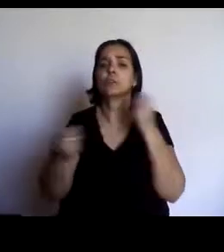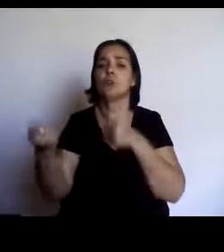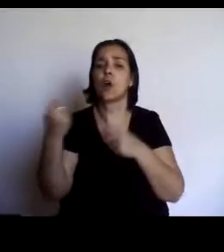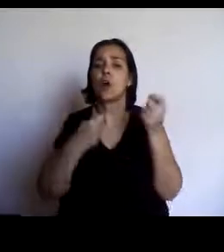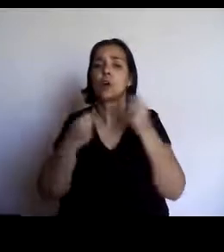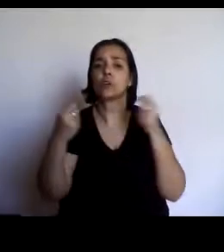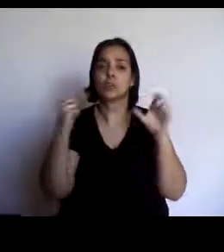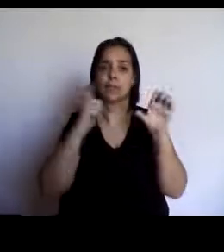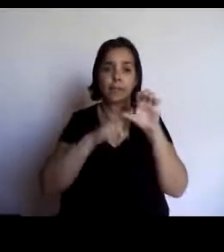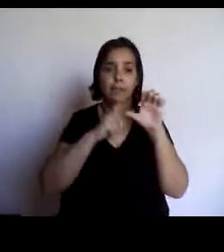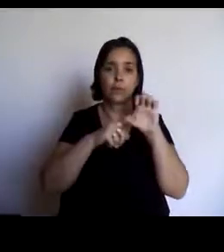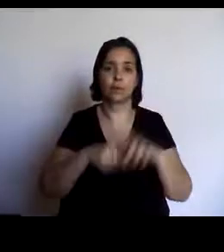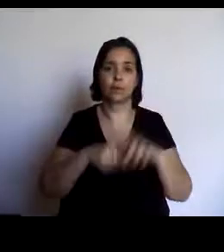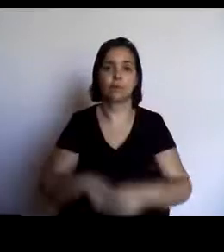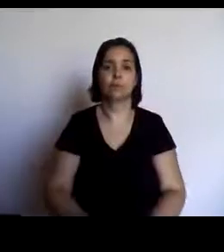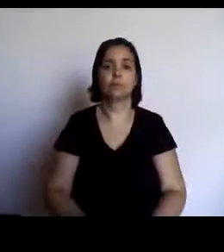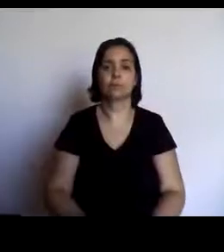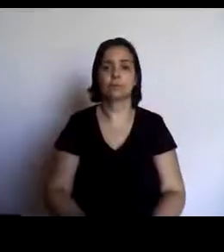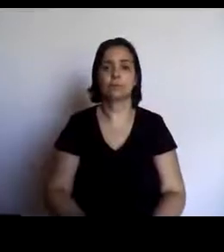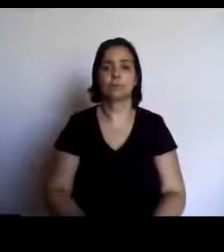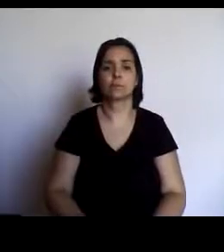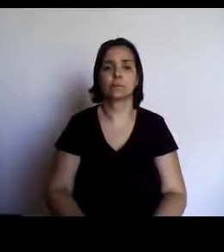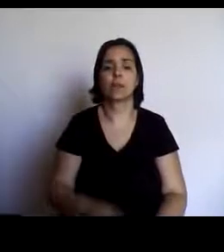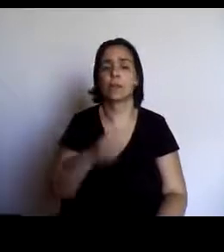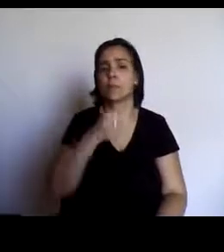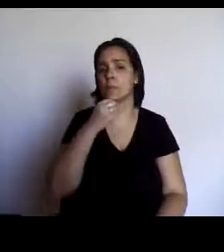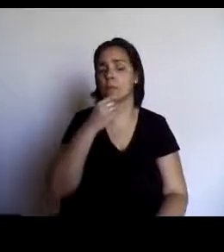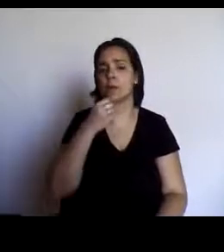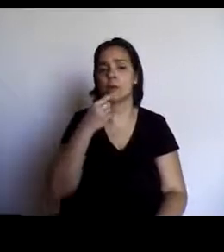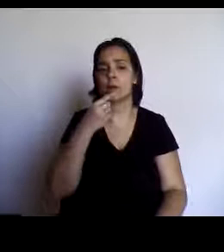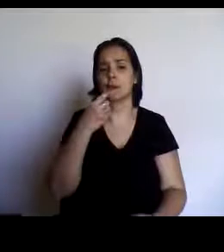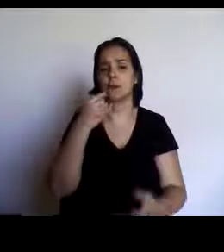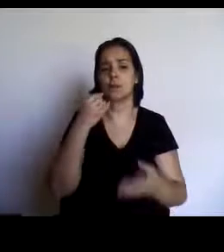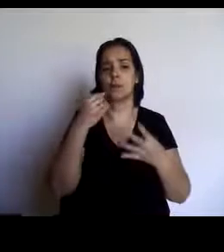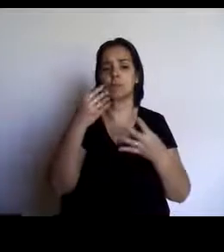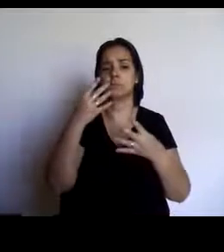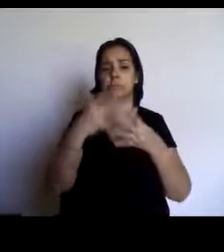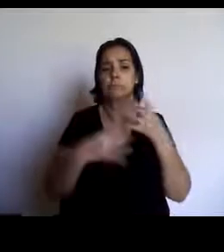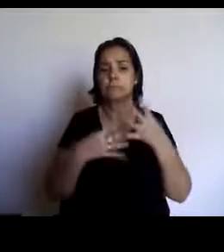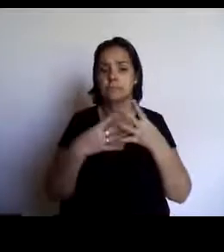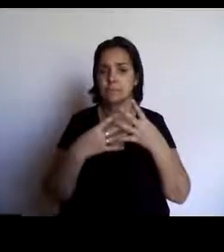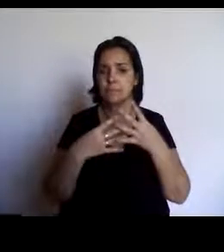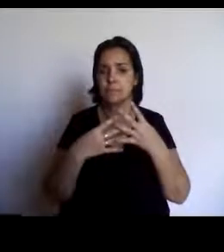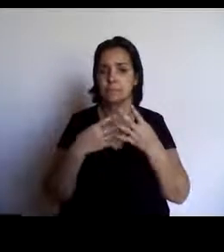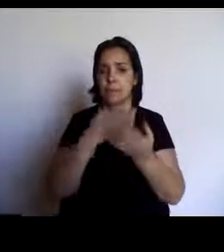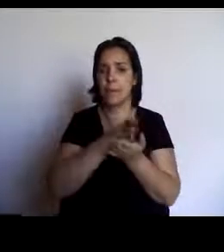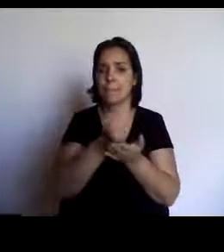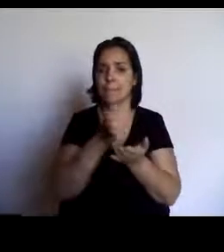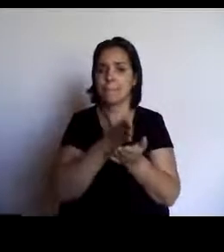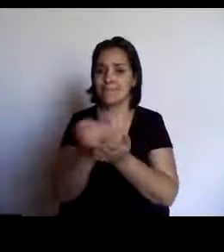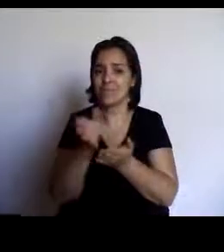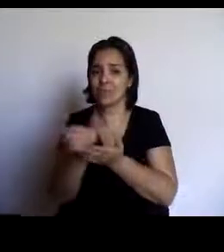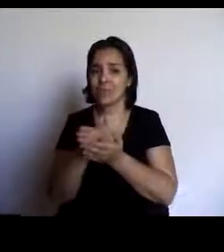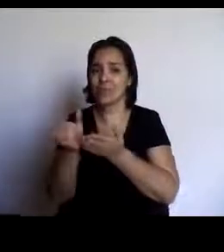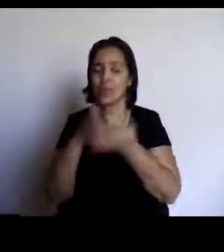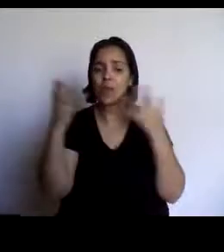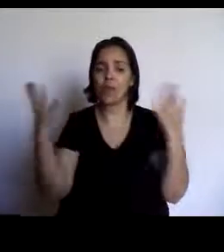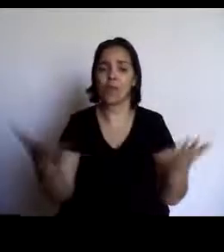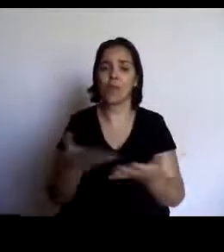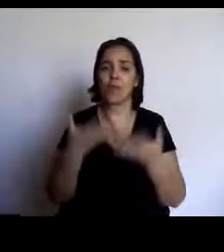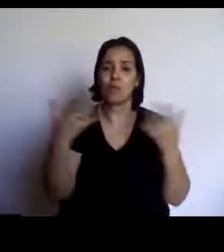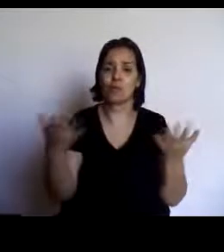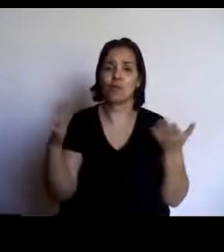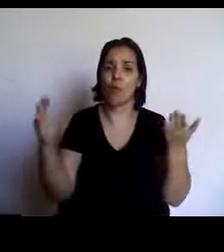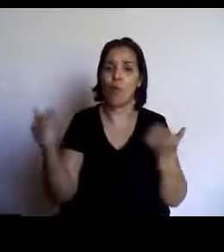región. ¿Cuáles son los ejes de actuación de la Oficina Europa en consonancia absoluta con todo